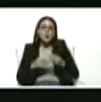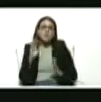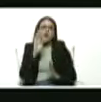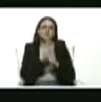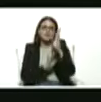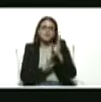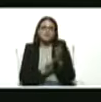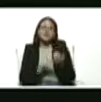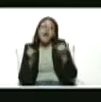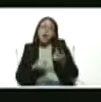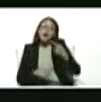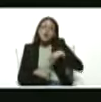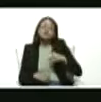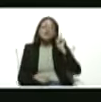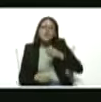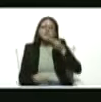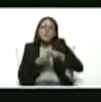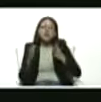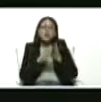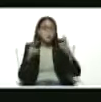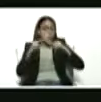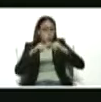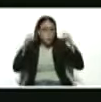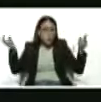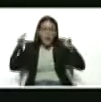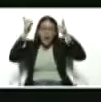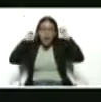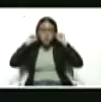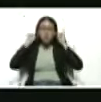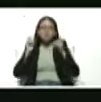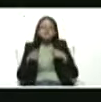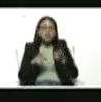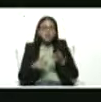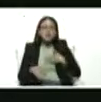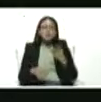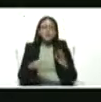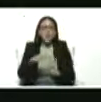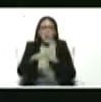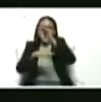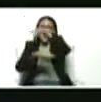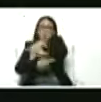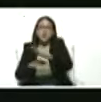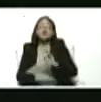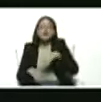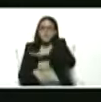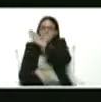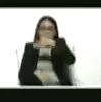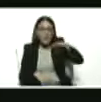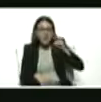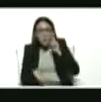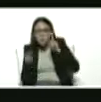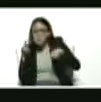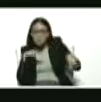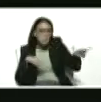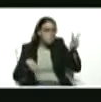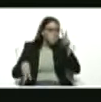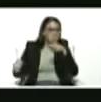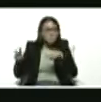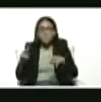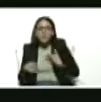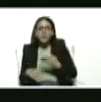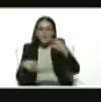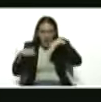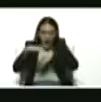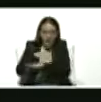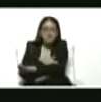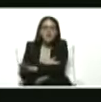toca hacer el viaducto para que los médanos cubran todo ese espacio y la gente pueda disfrutar un viaducto turístico que vaya